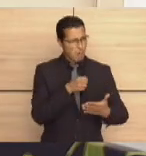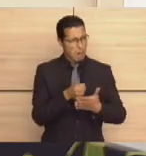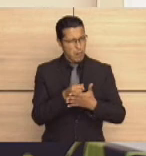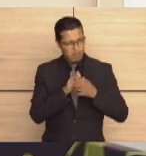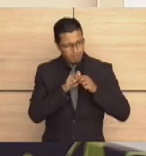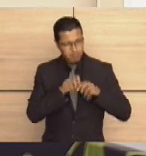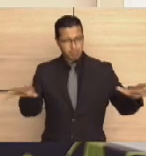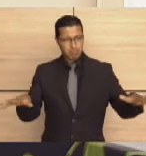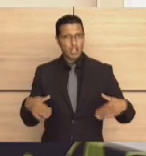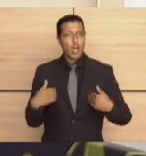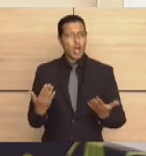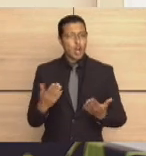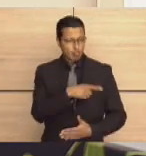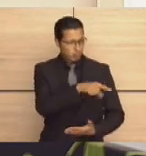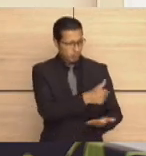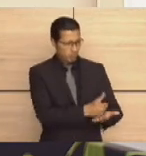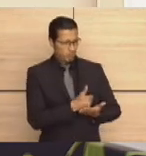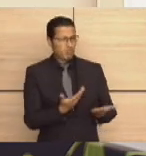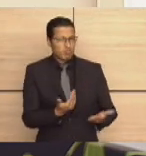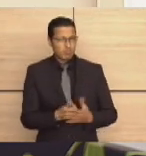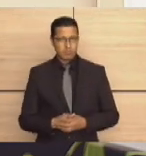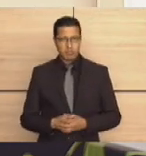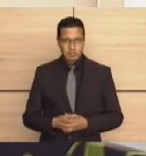a ver el camino, a que nos muestren el camino?